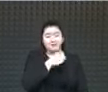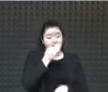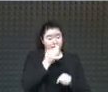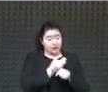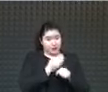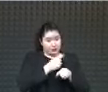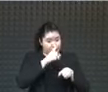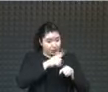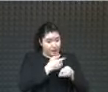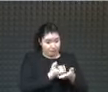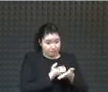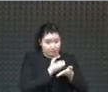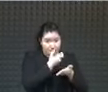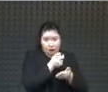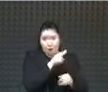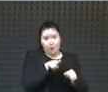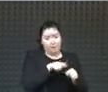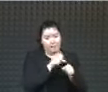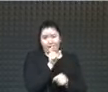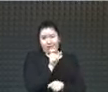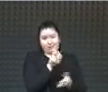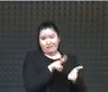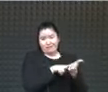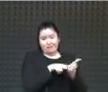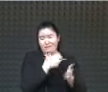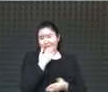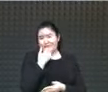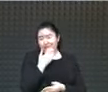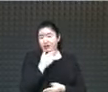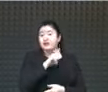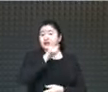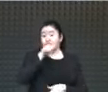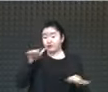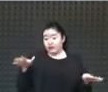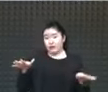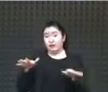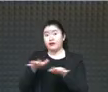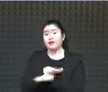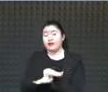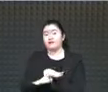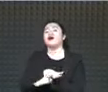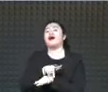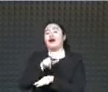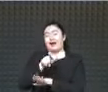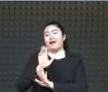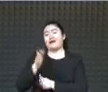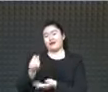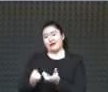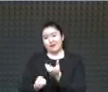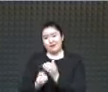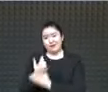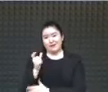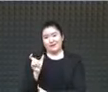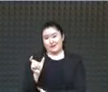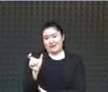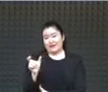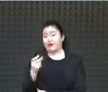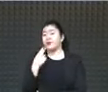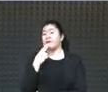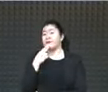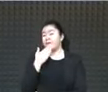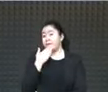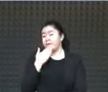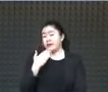actual, y una vez que ya sea todo el cambio, entonces ya estaría funcionando la nueva tarjeta. Se va a dar toda